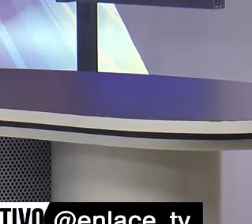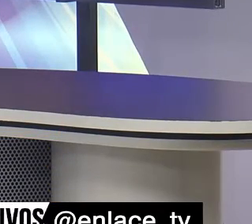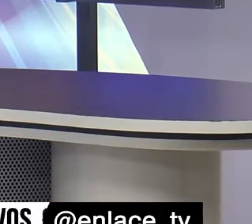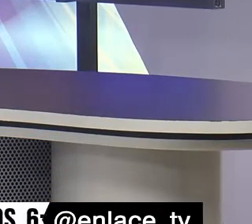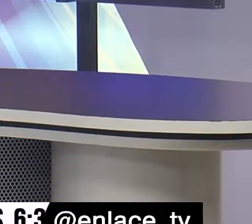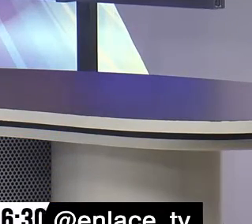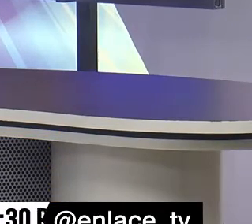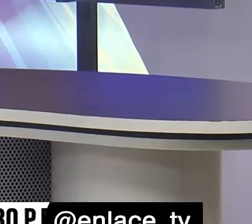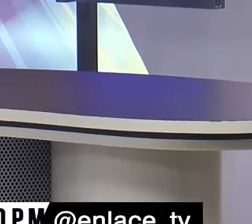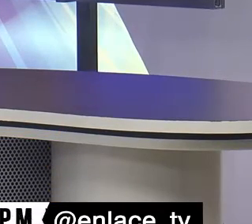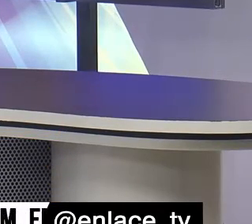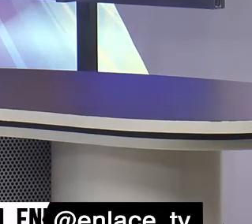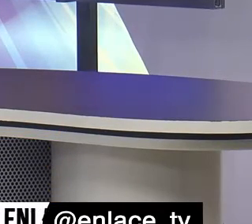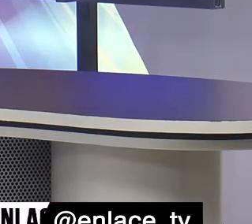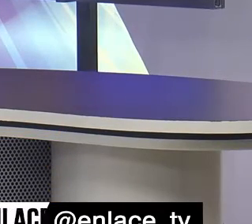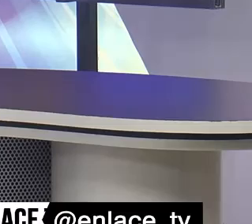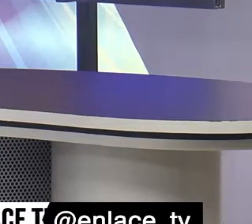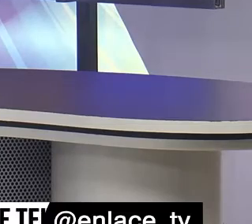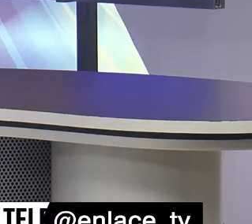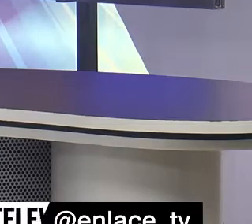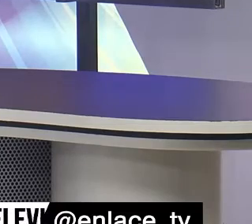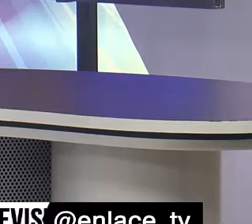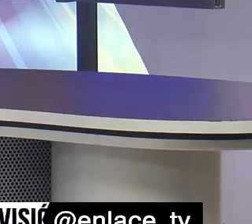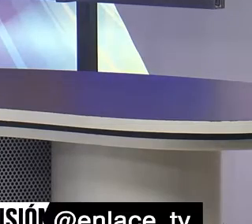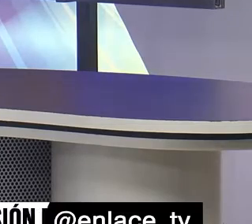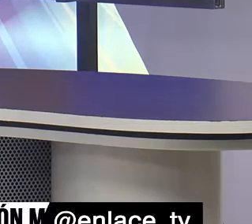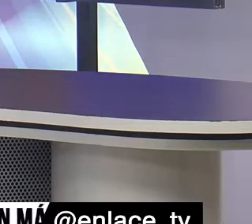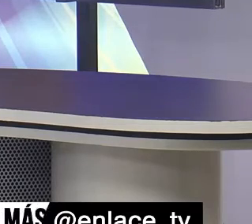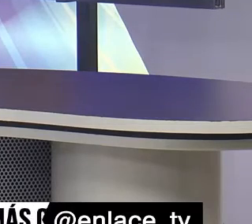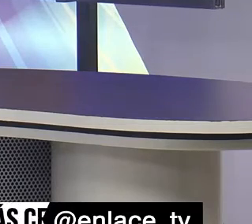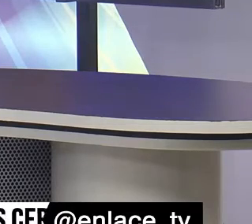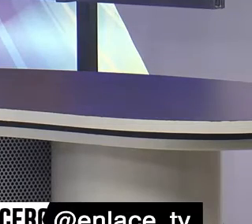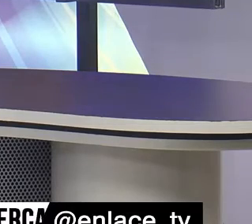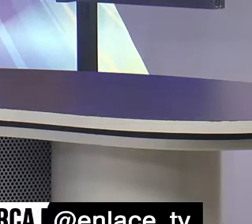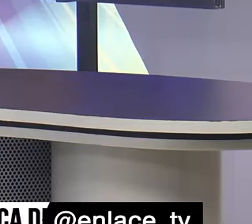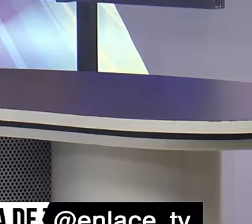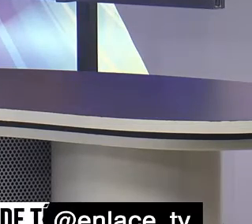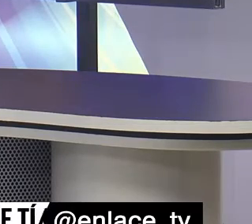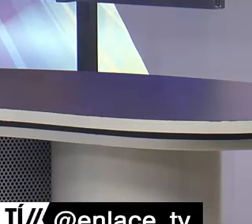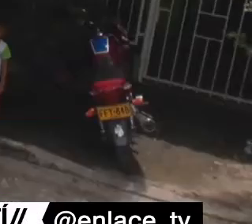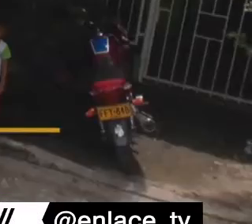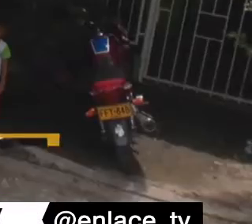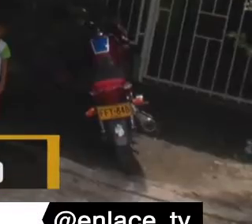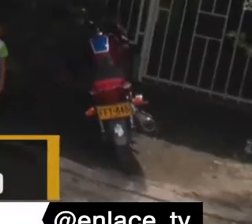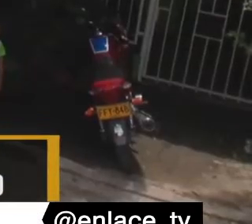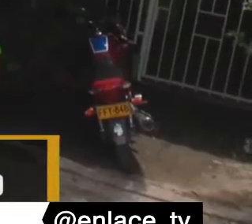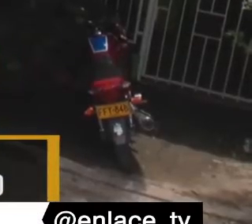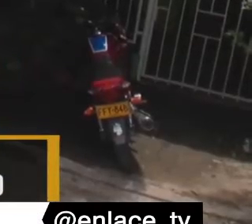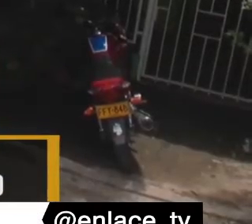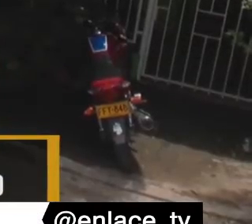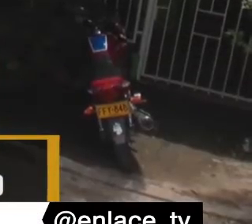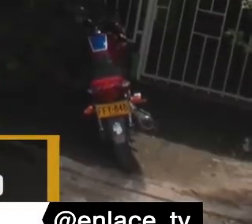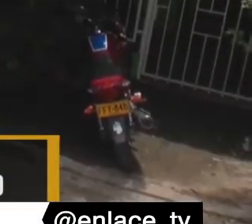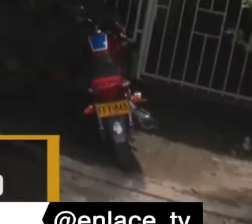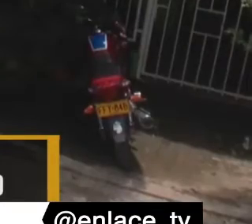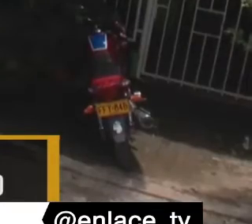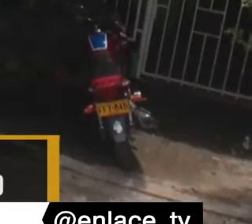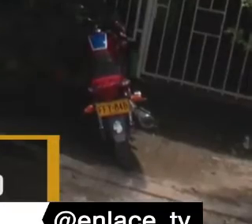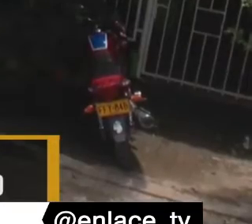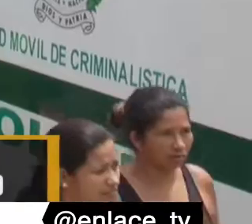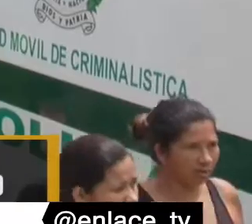posible suicidio, pero hay otras versiones en relación con este hecho trágico. La mañana de este martes, la tranquilidad se ha